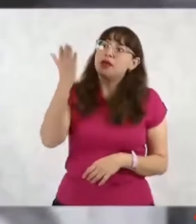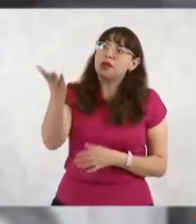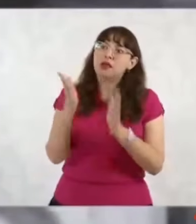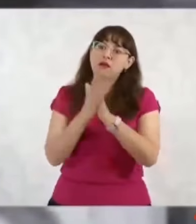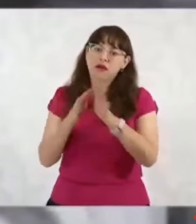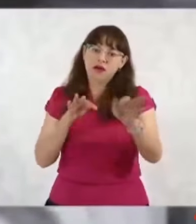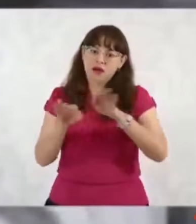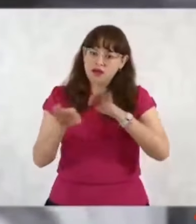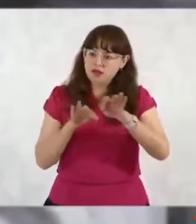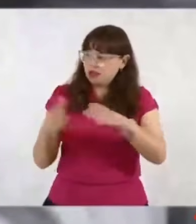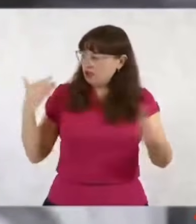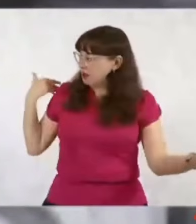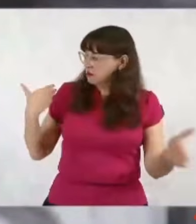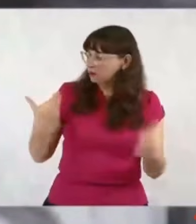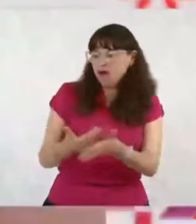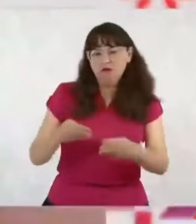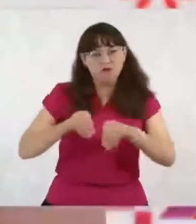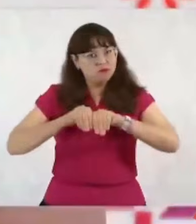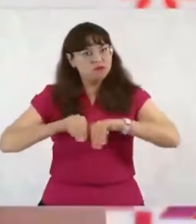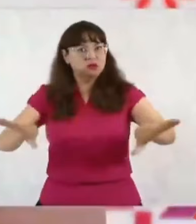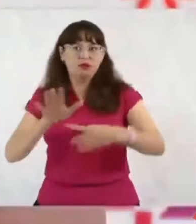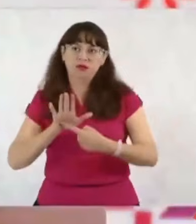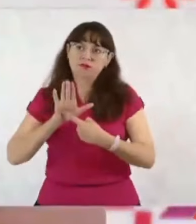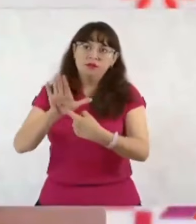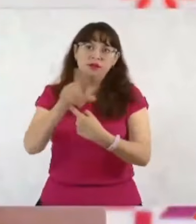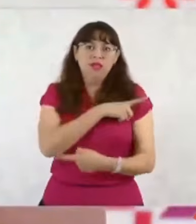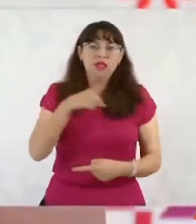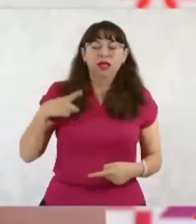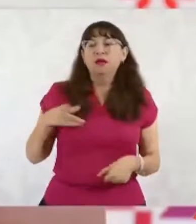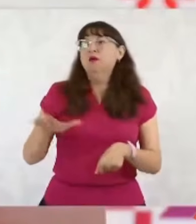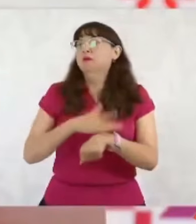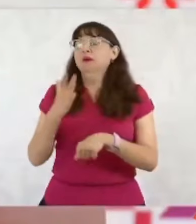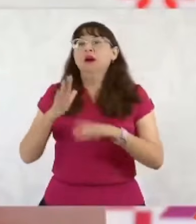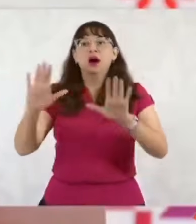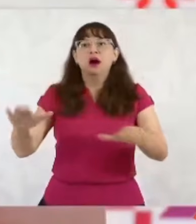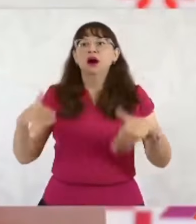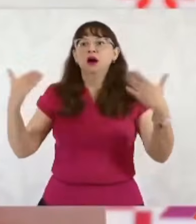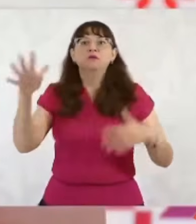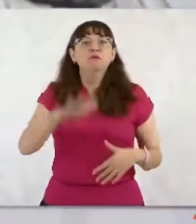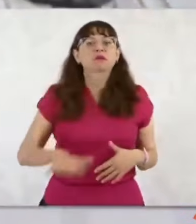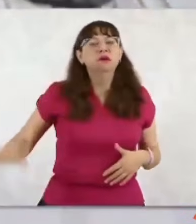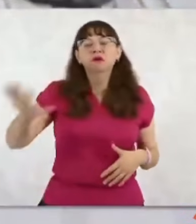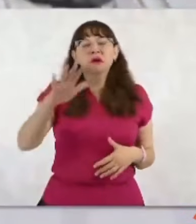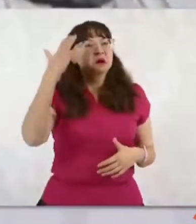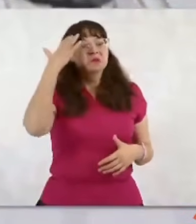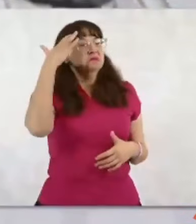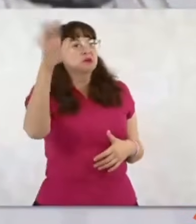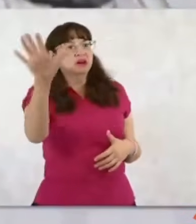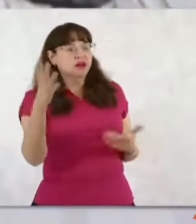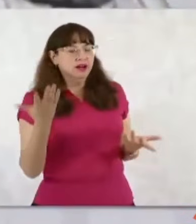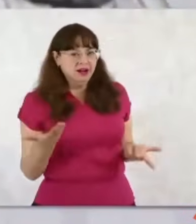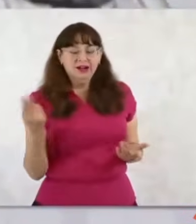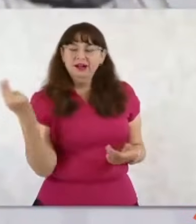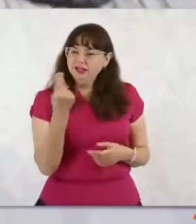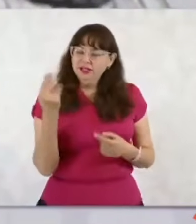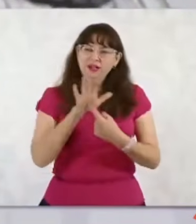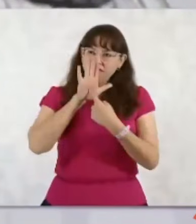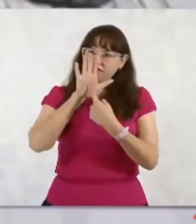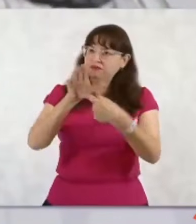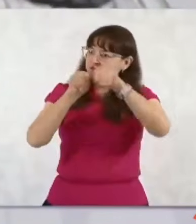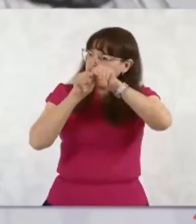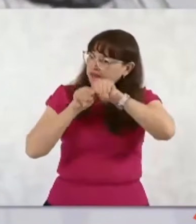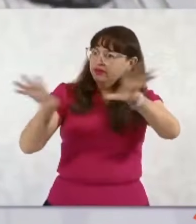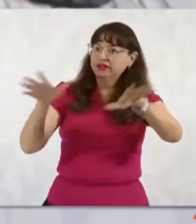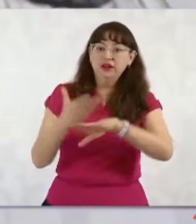hecho y lo que ha hecho la Fiscalía principalmente. En el momento que estaba el fiscal Gertz y después la fiscal Ernestina